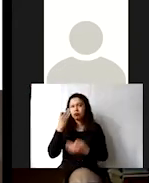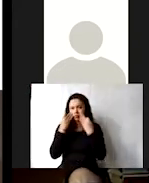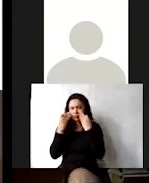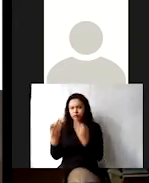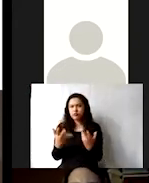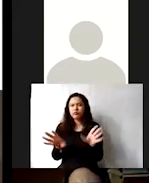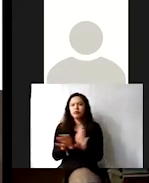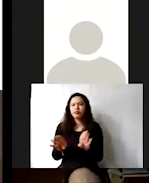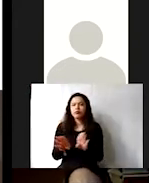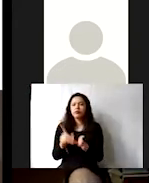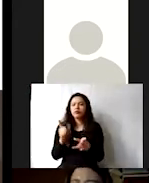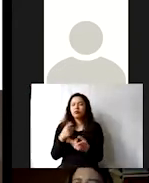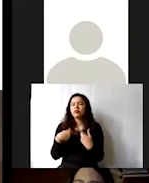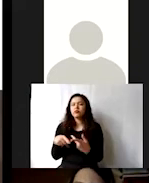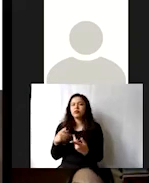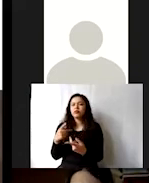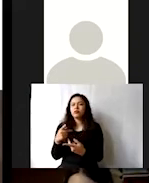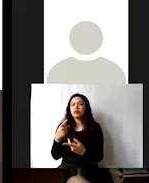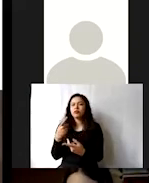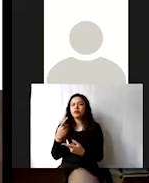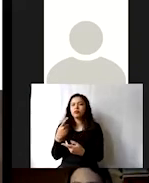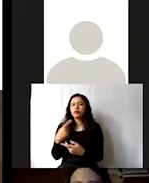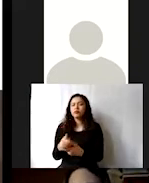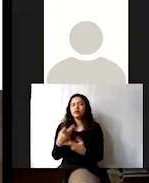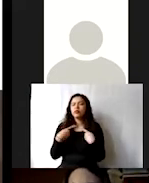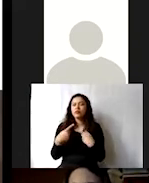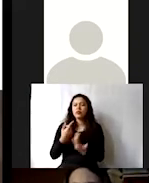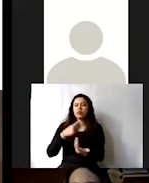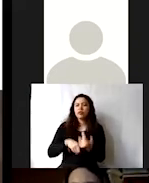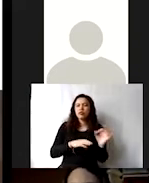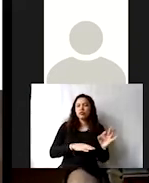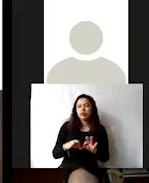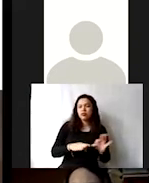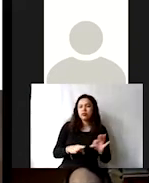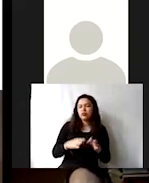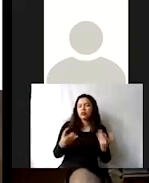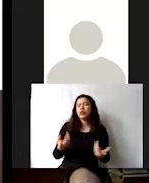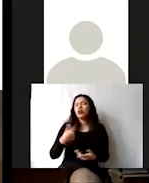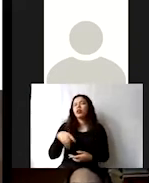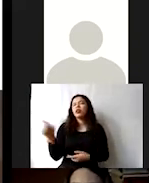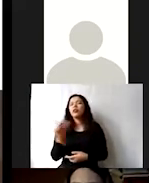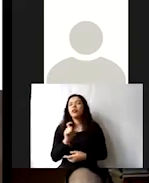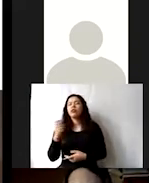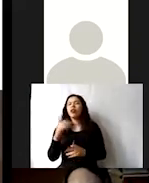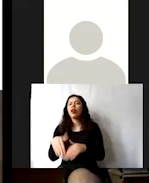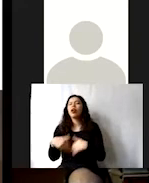la recepción que tienen tanto sus colaboradores como cuando han hecho esto hacia el